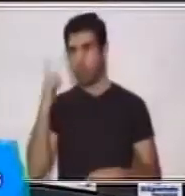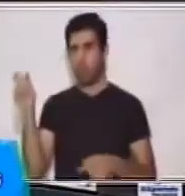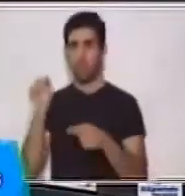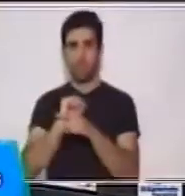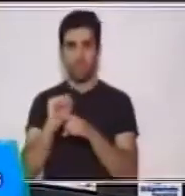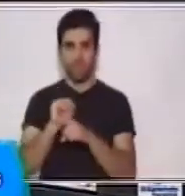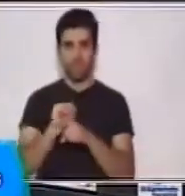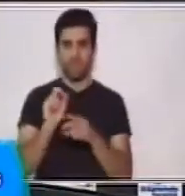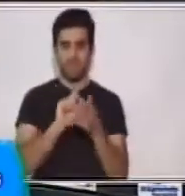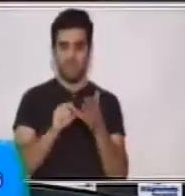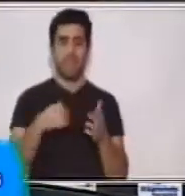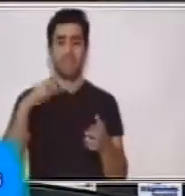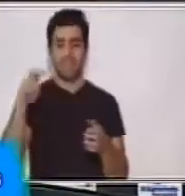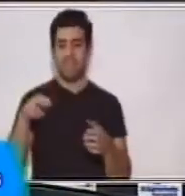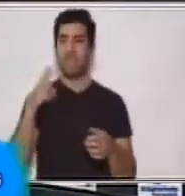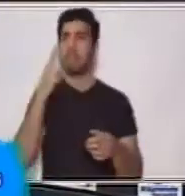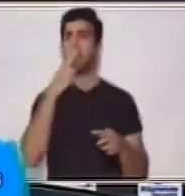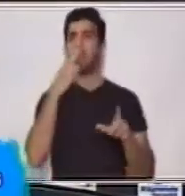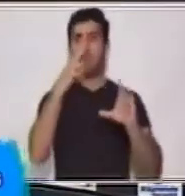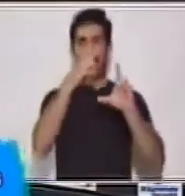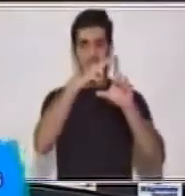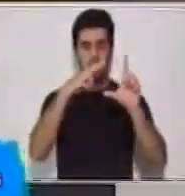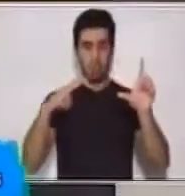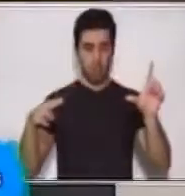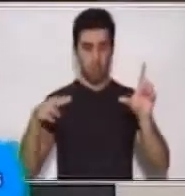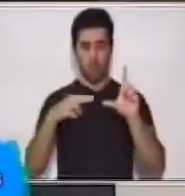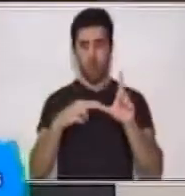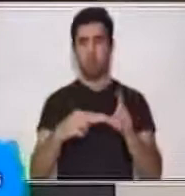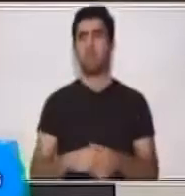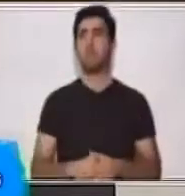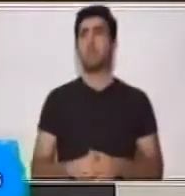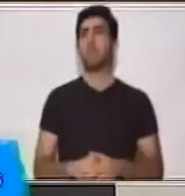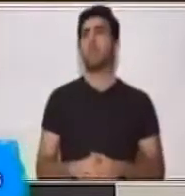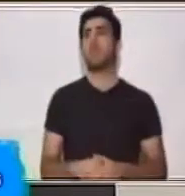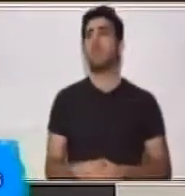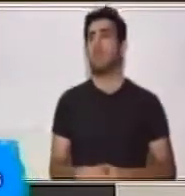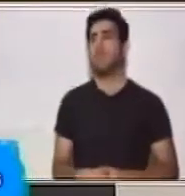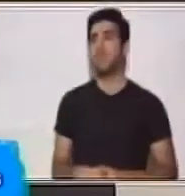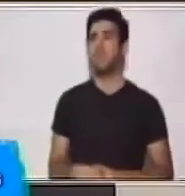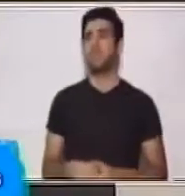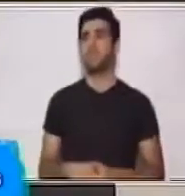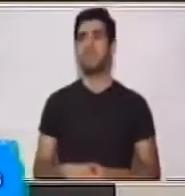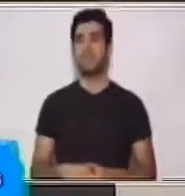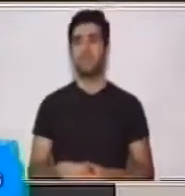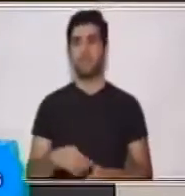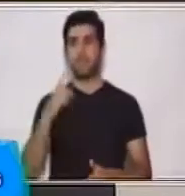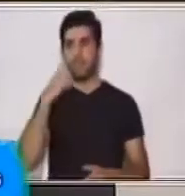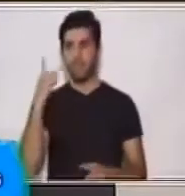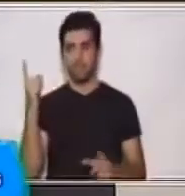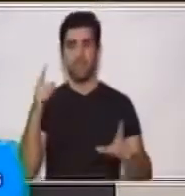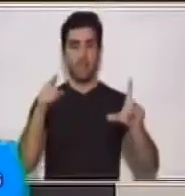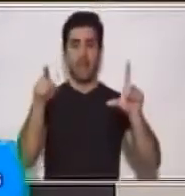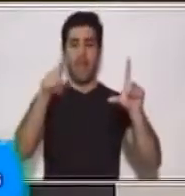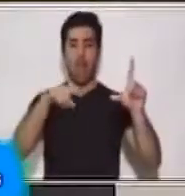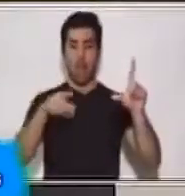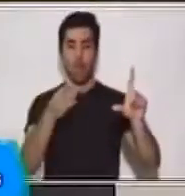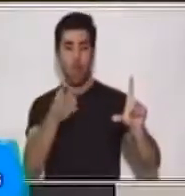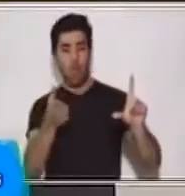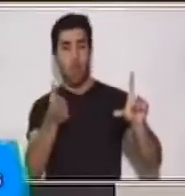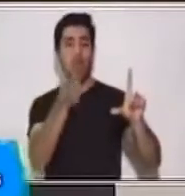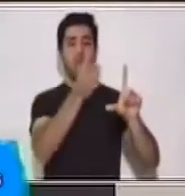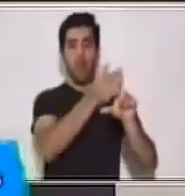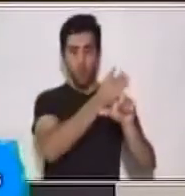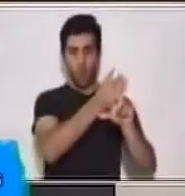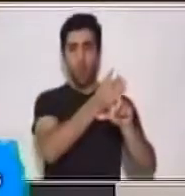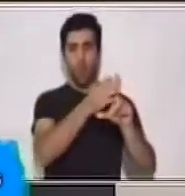que calculemos la hipotenusa. Entonces, me están dando este ángulo, que es el opuesto, ya se me estaba olvidando hace un